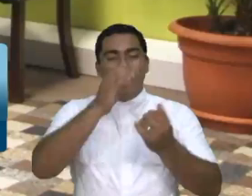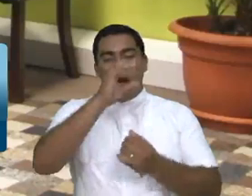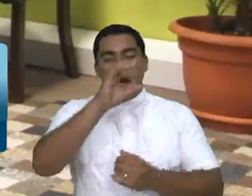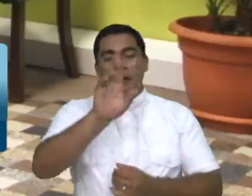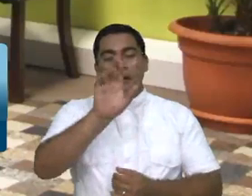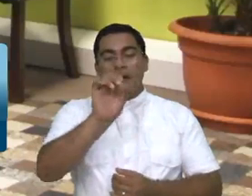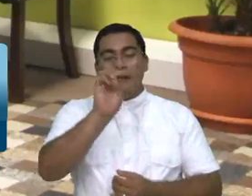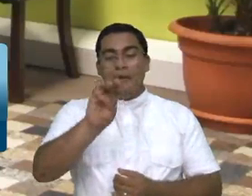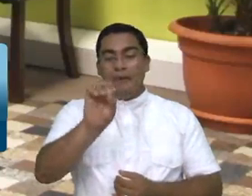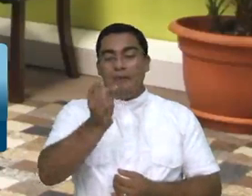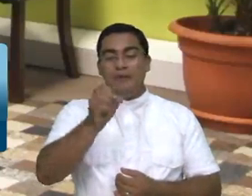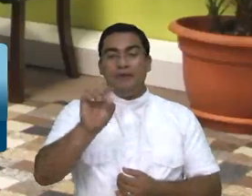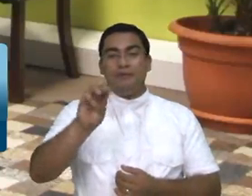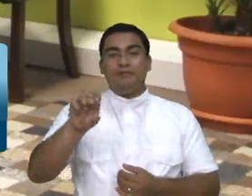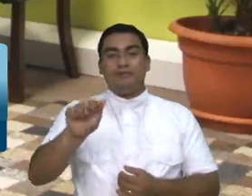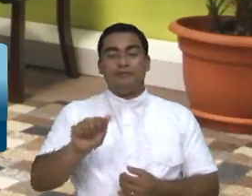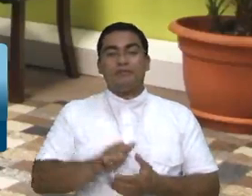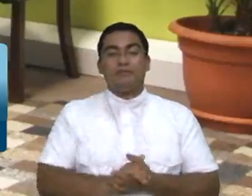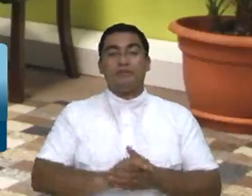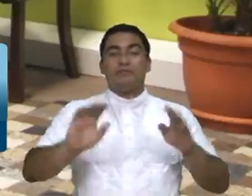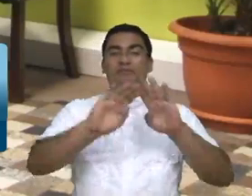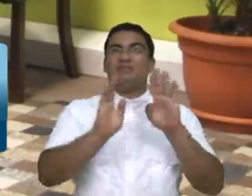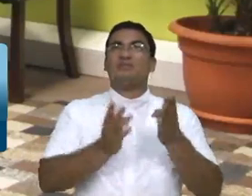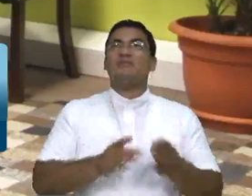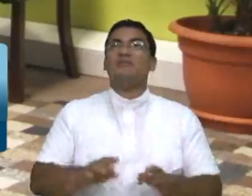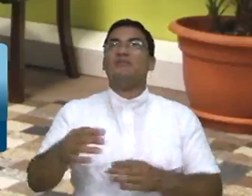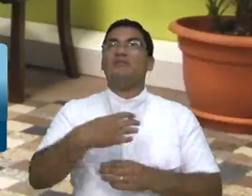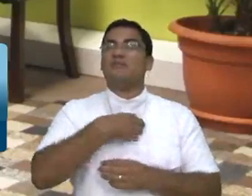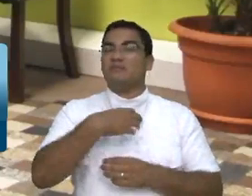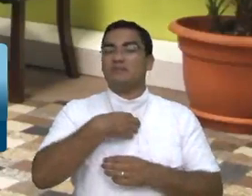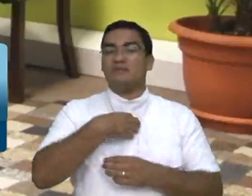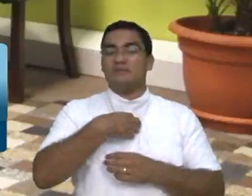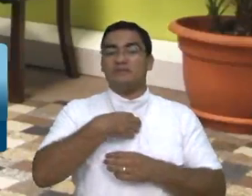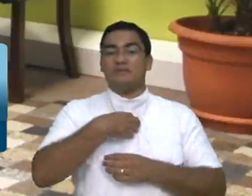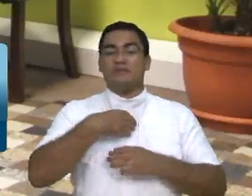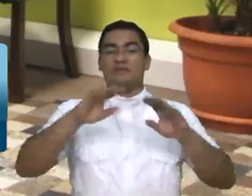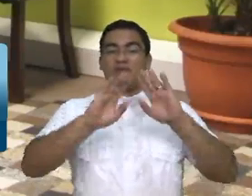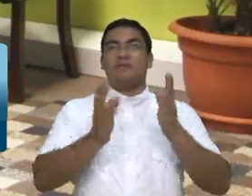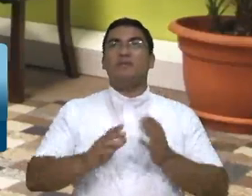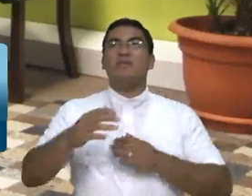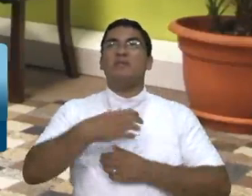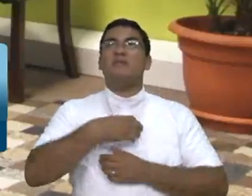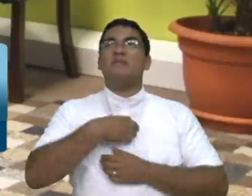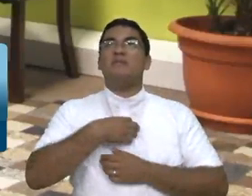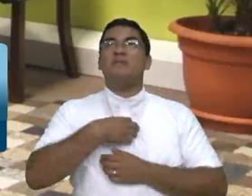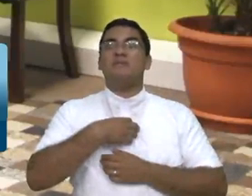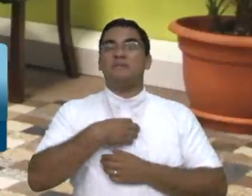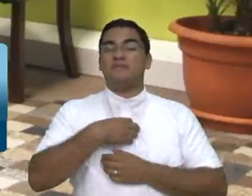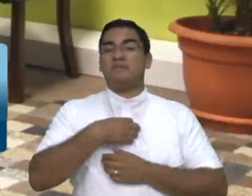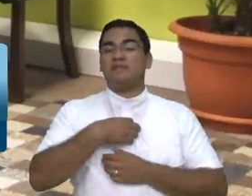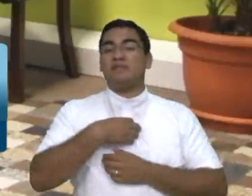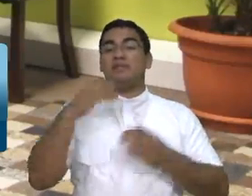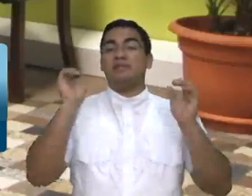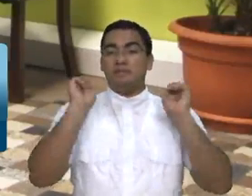Claro, exacto. Las mujeres son portadoras, ¿verdad? Las mujeres que tienen el cromosoma defectuoso, ¿verdad?